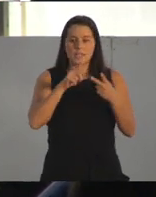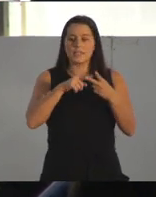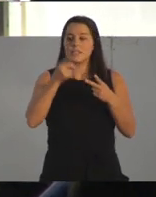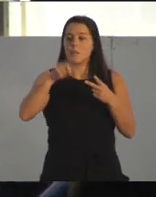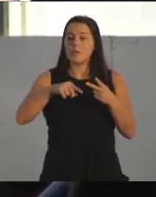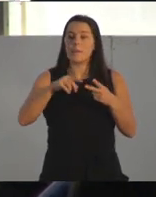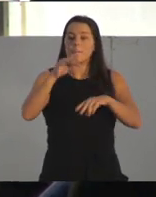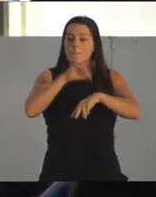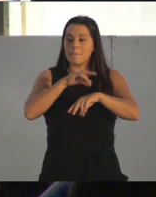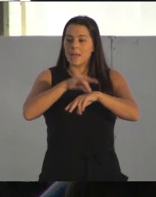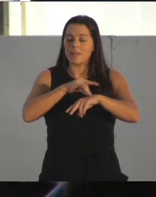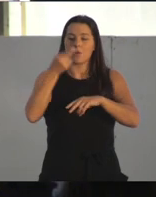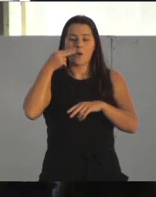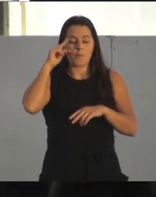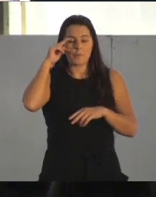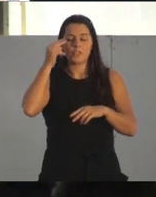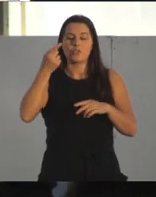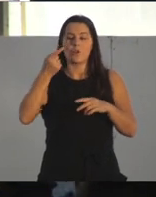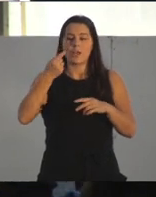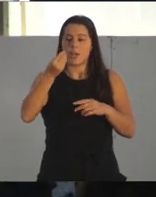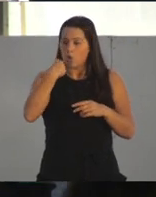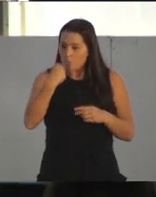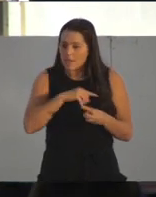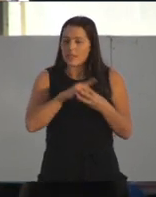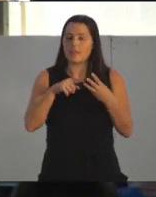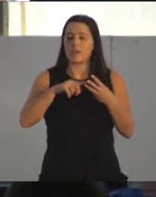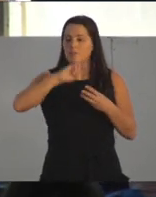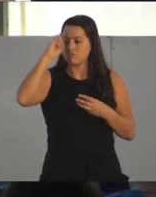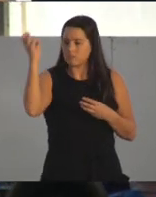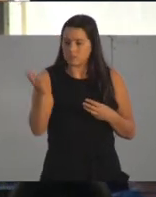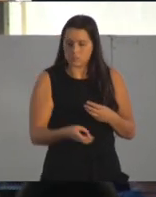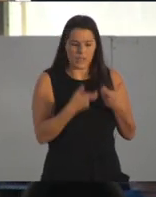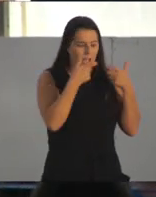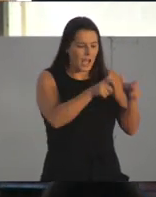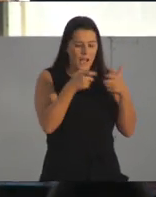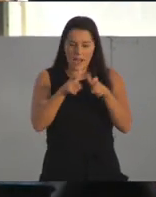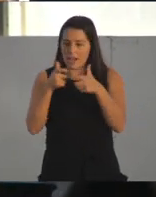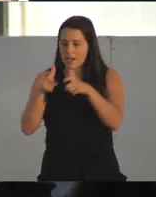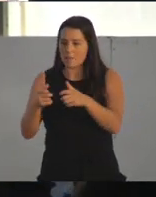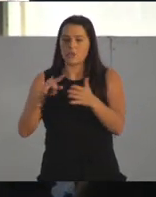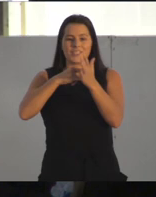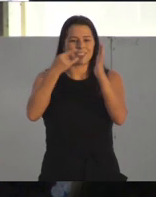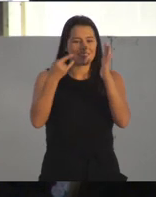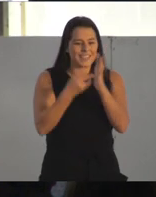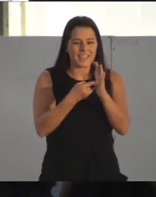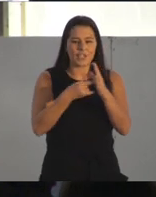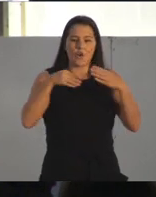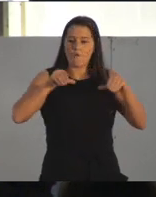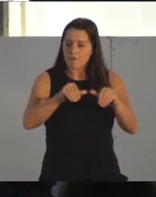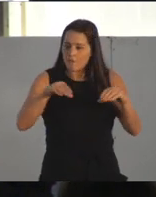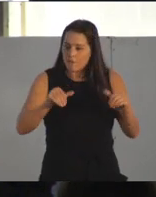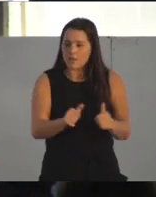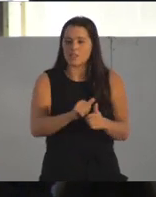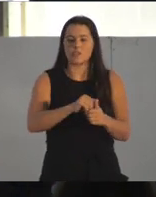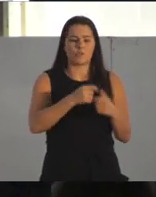nutrición, neurología, traumatólogos, y también influyen, técnicos, fisioterapeutas, logopedas, las